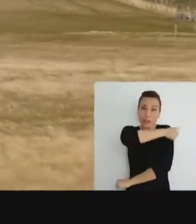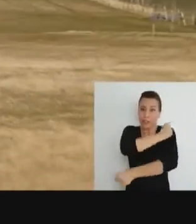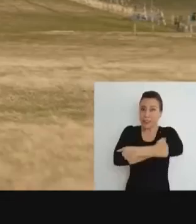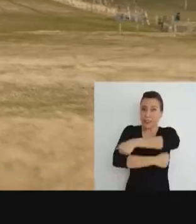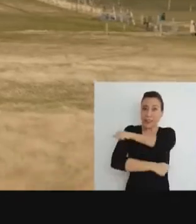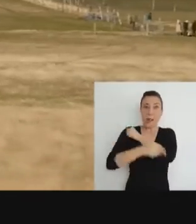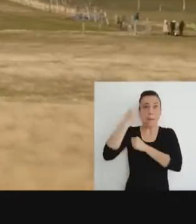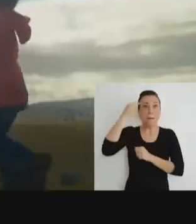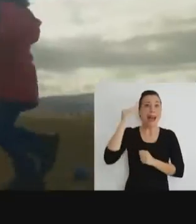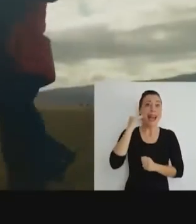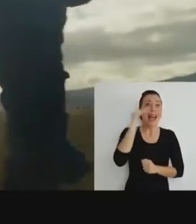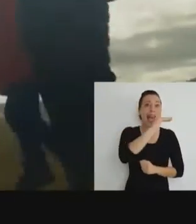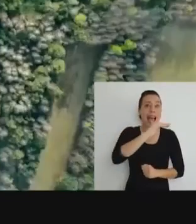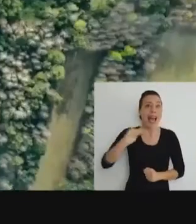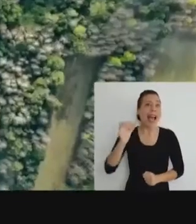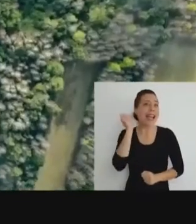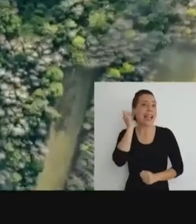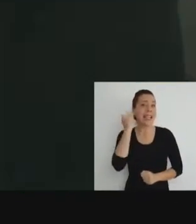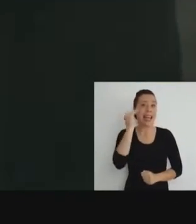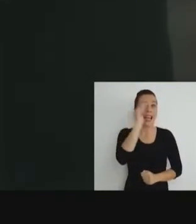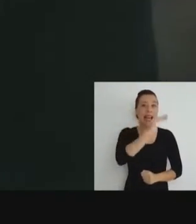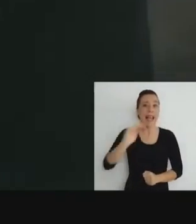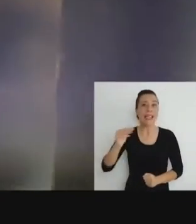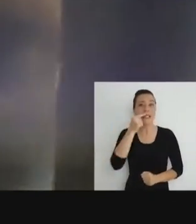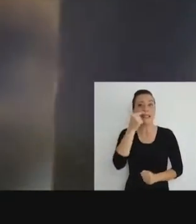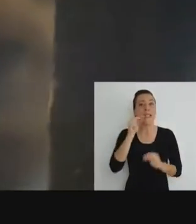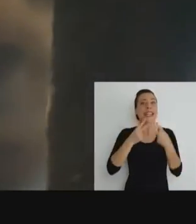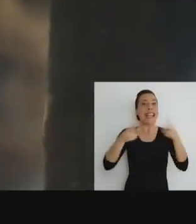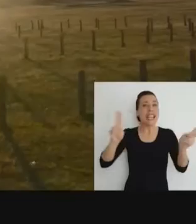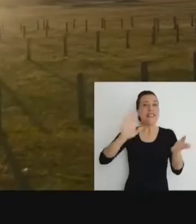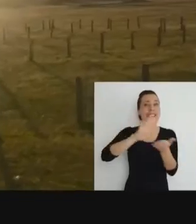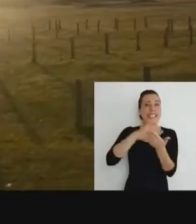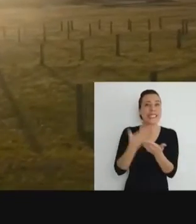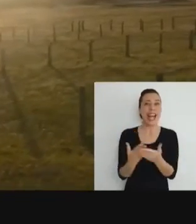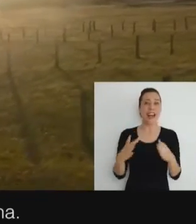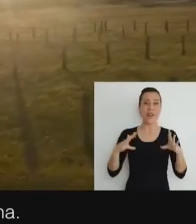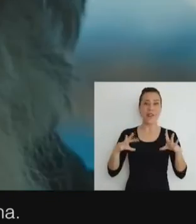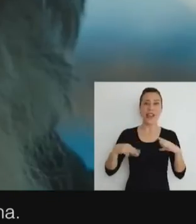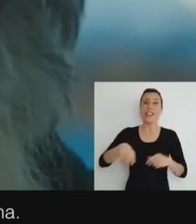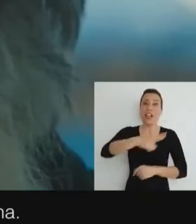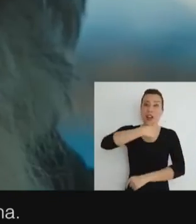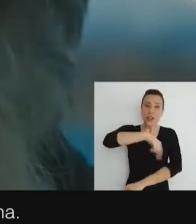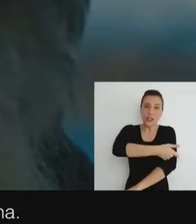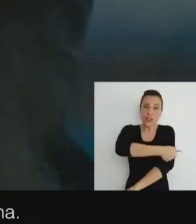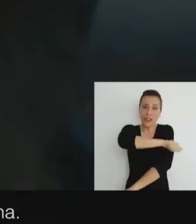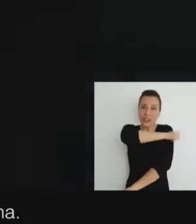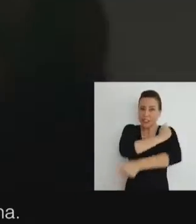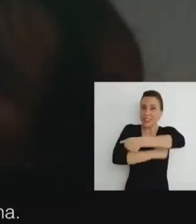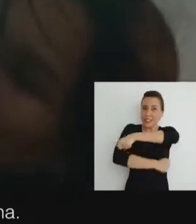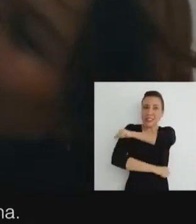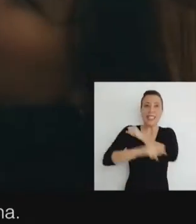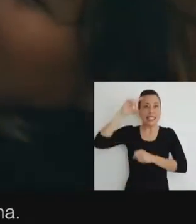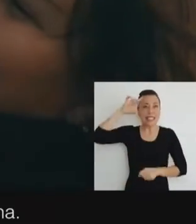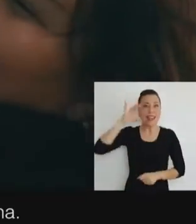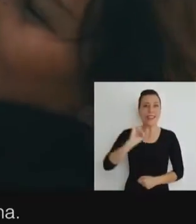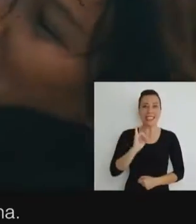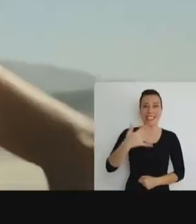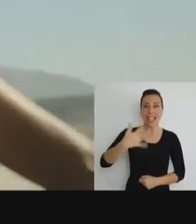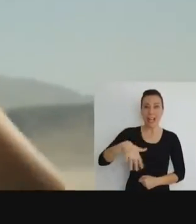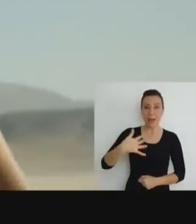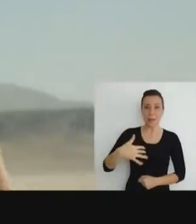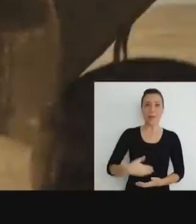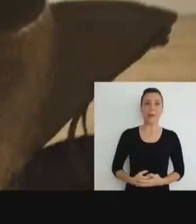y niños sean libres, sanos y felices. Nos arremangamos y sabemos que vale la pena.